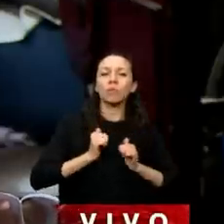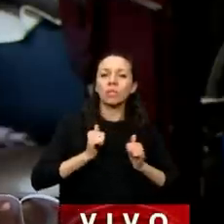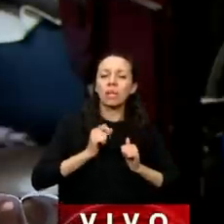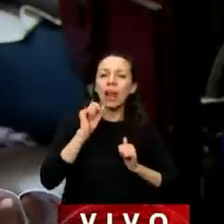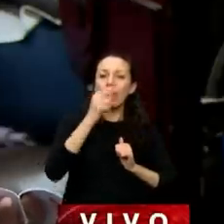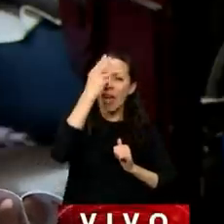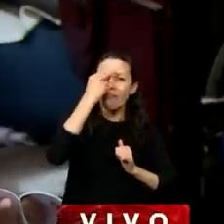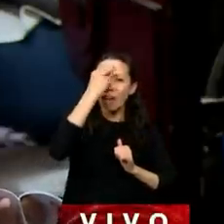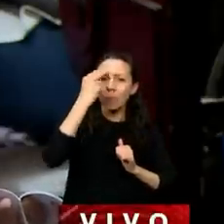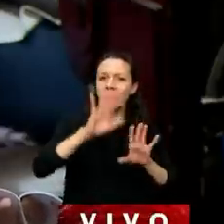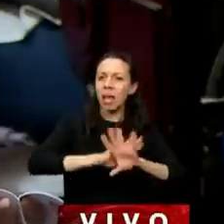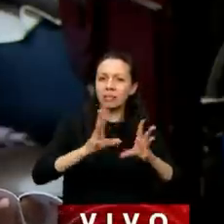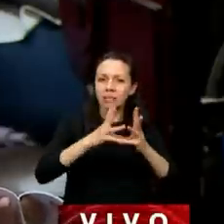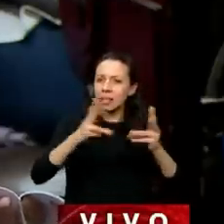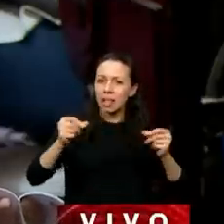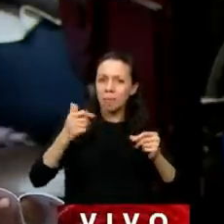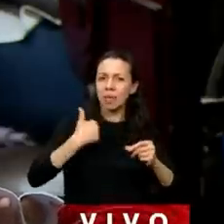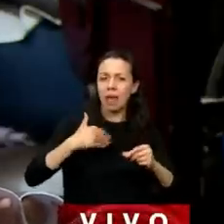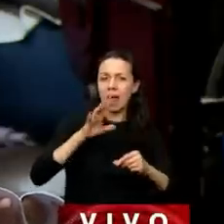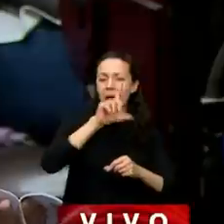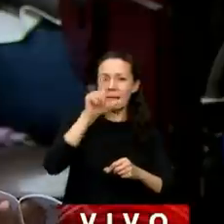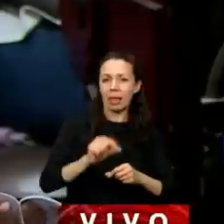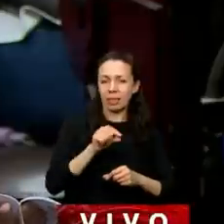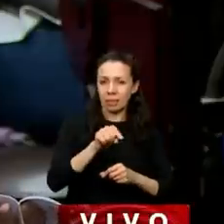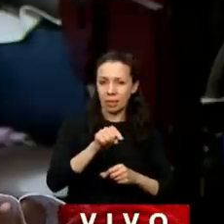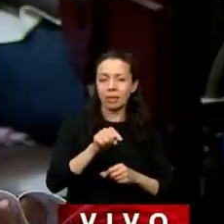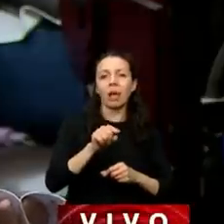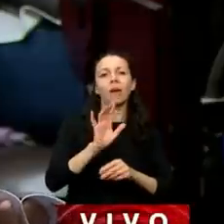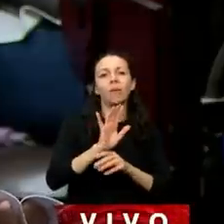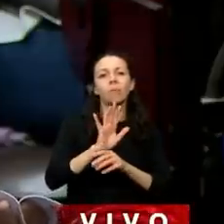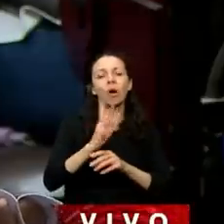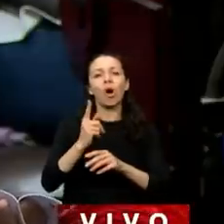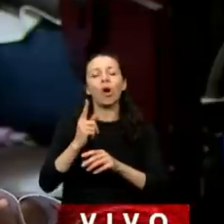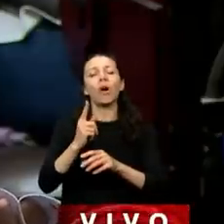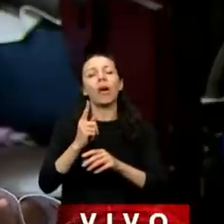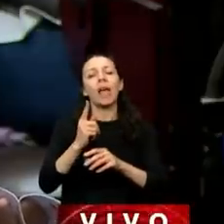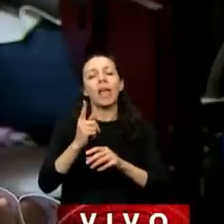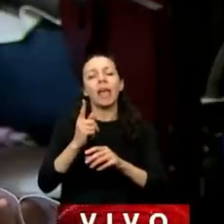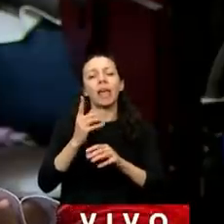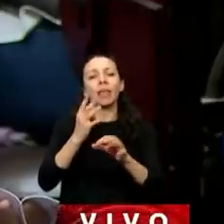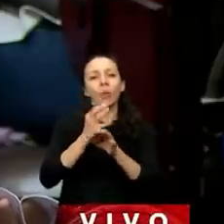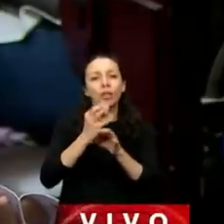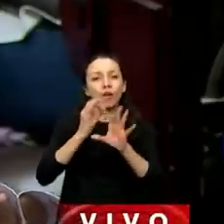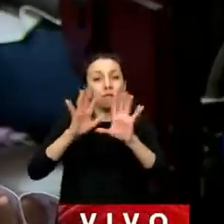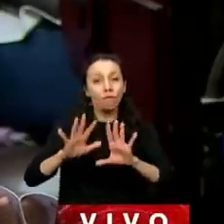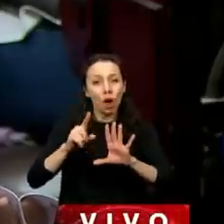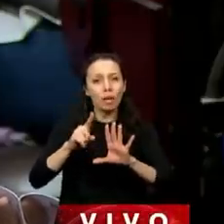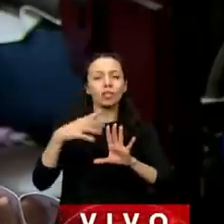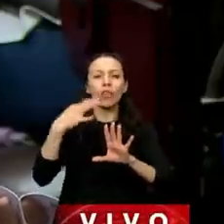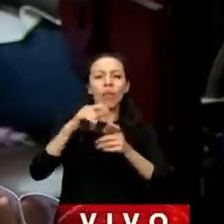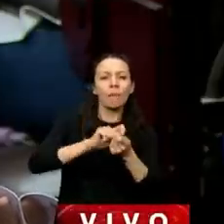enfermería en todo el territorio nacional, debiendo las ofertas educativas reconvertirse con